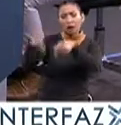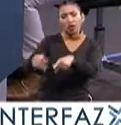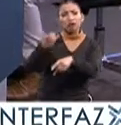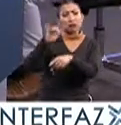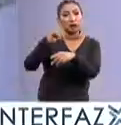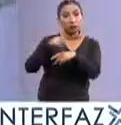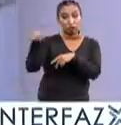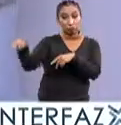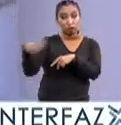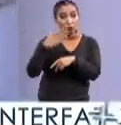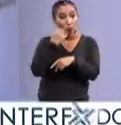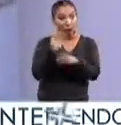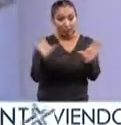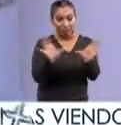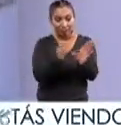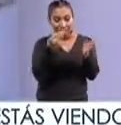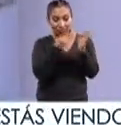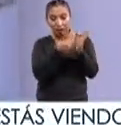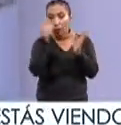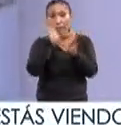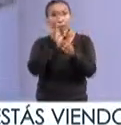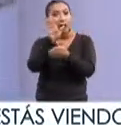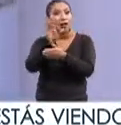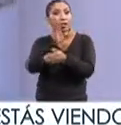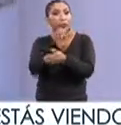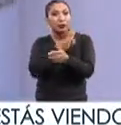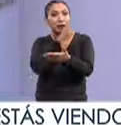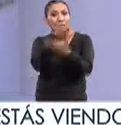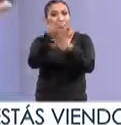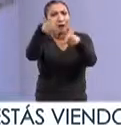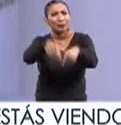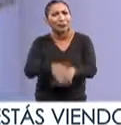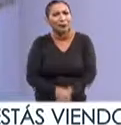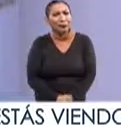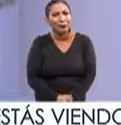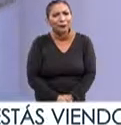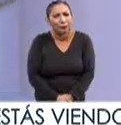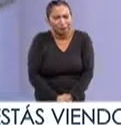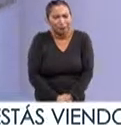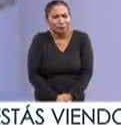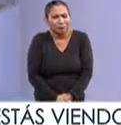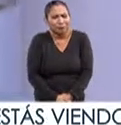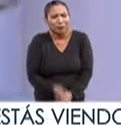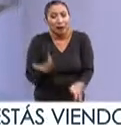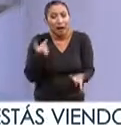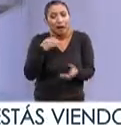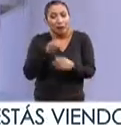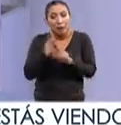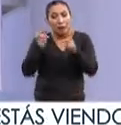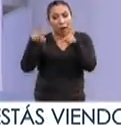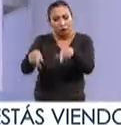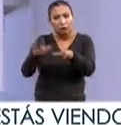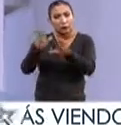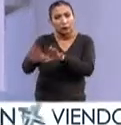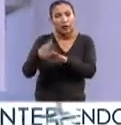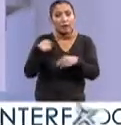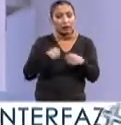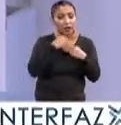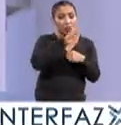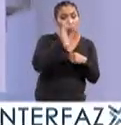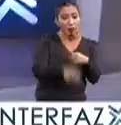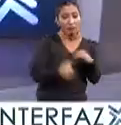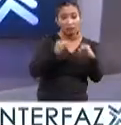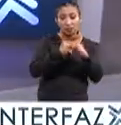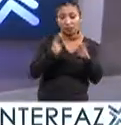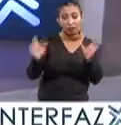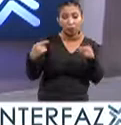porque si tú no tenías ese credo, pues no podías acceder a un panteón normal. Surge el Panteón Ni Civil. en vida ni en muerte de las